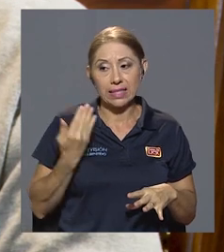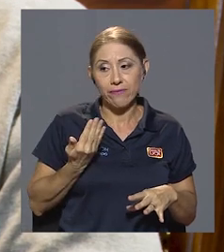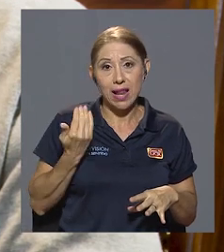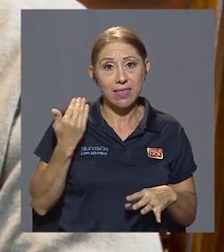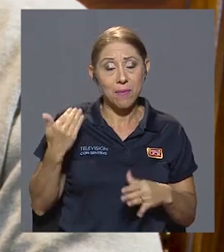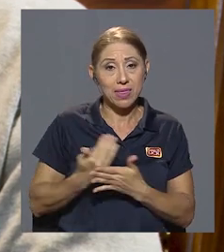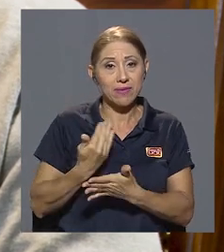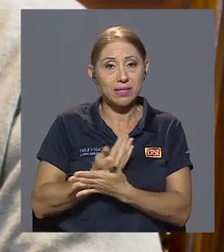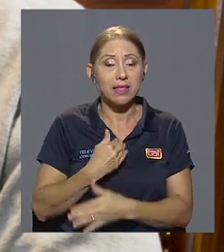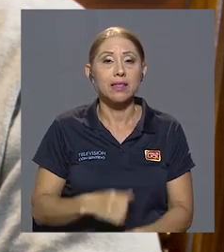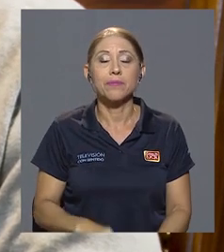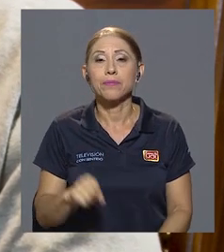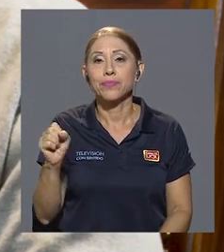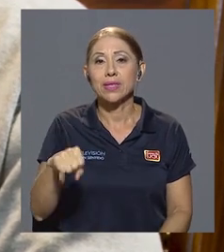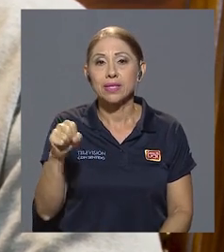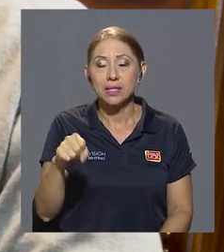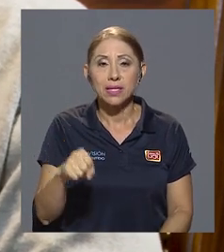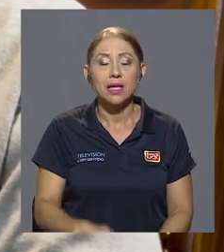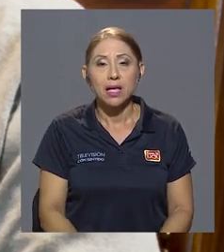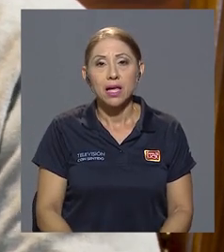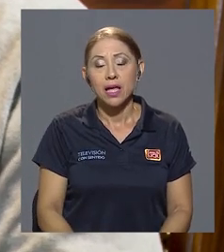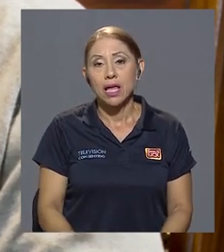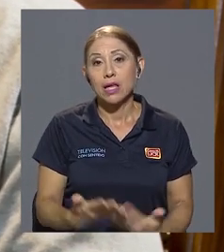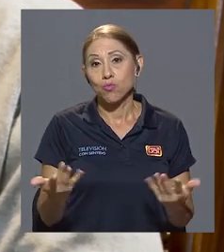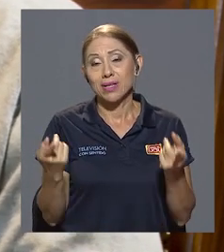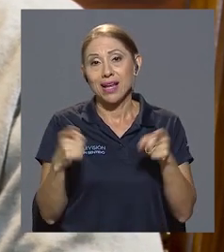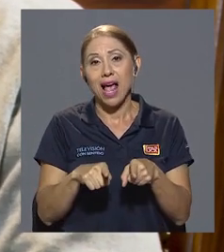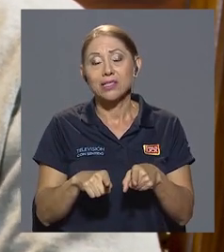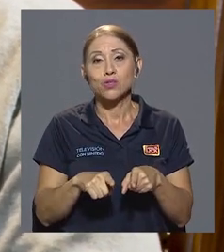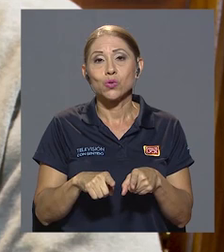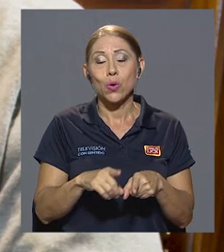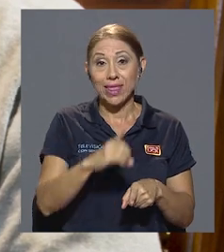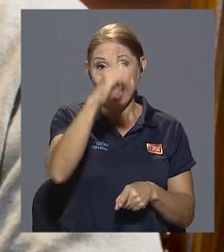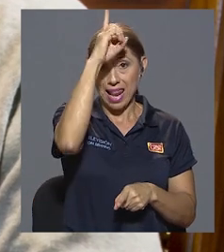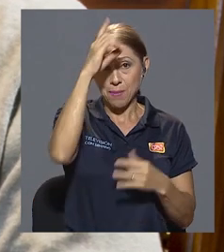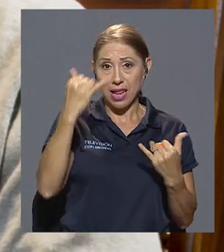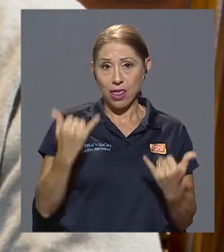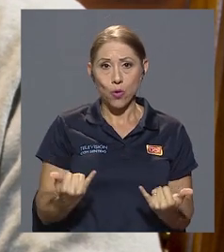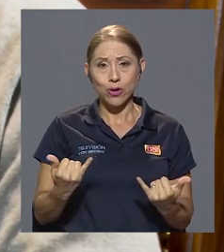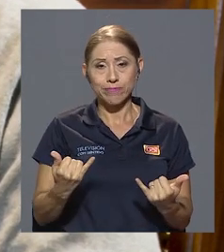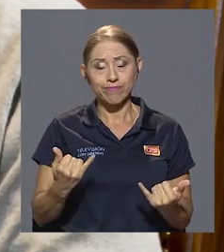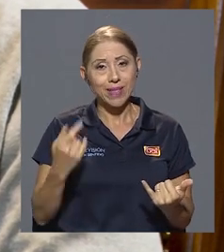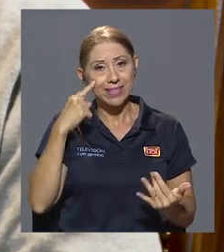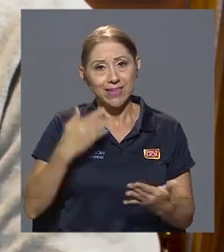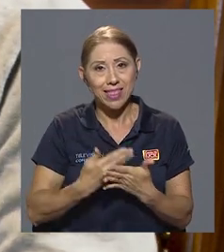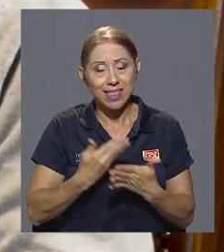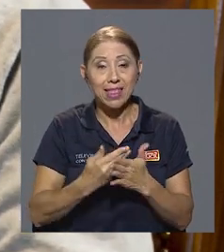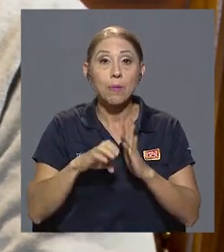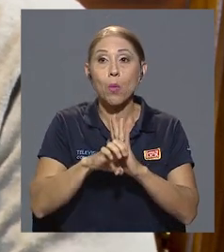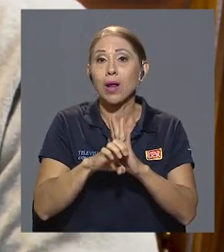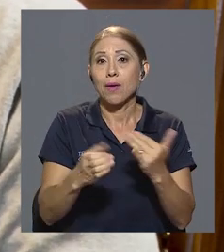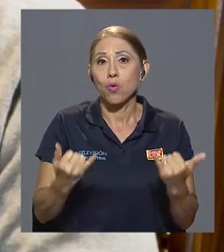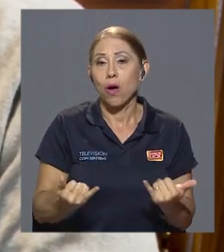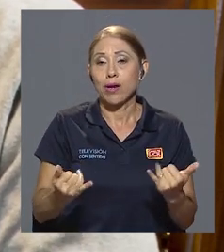reciente sí sin duda pues en el caso de la alemania no es evidente por ejemplo el